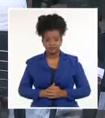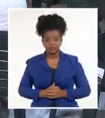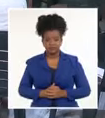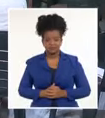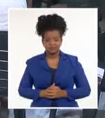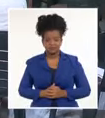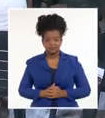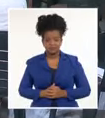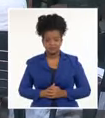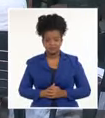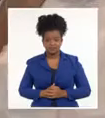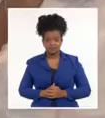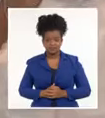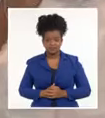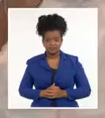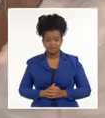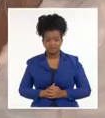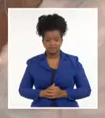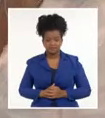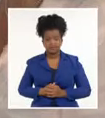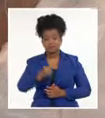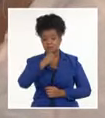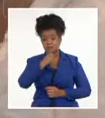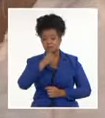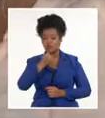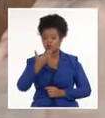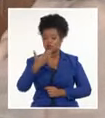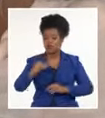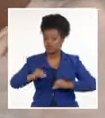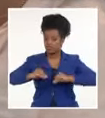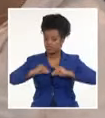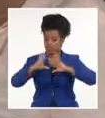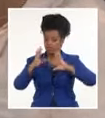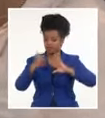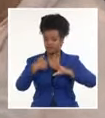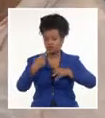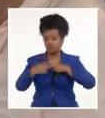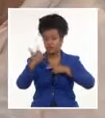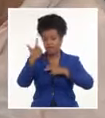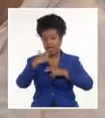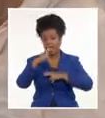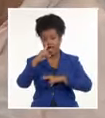Sí, bueno, buenos días. Soy Andrea Rodríguez de la agencia de prensa AP. Señor, dado que